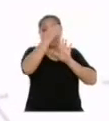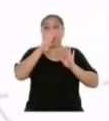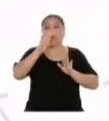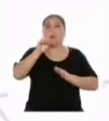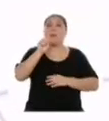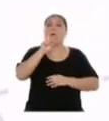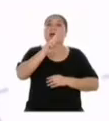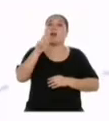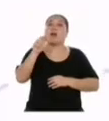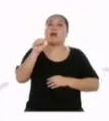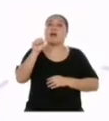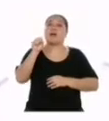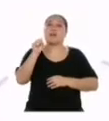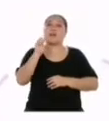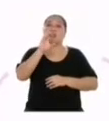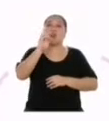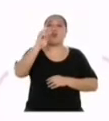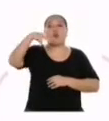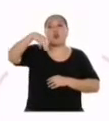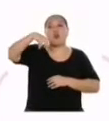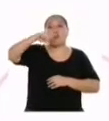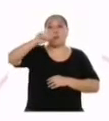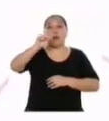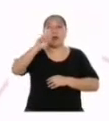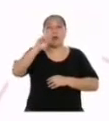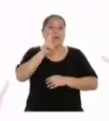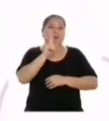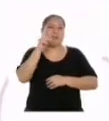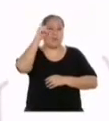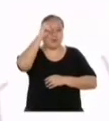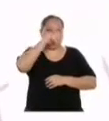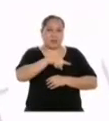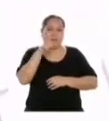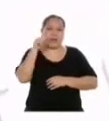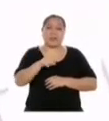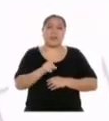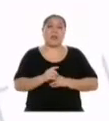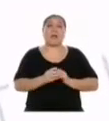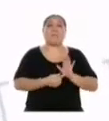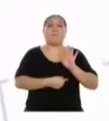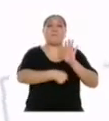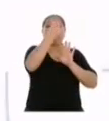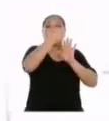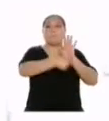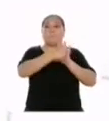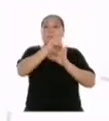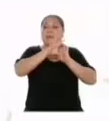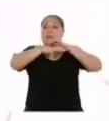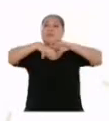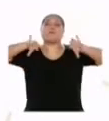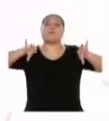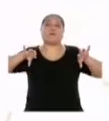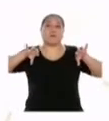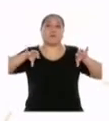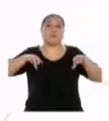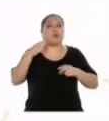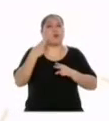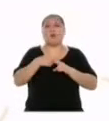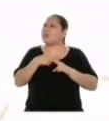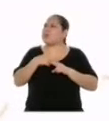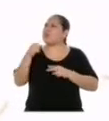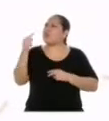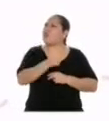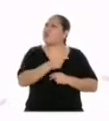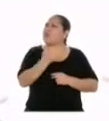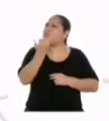comparadas, pero resultaba muy complejo. Por eso, optamos por presentarlos por separado. ¿Cuál es el nombre